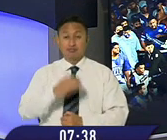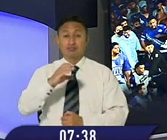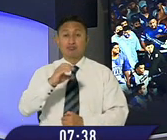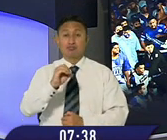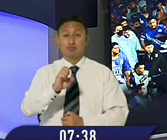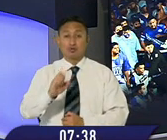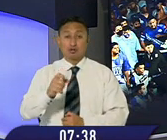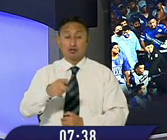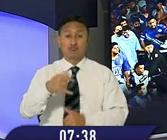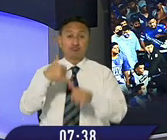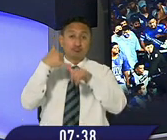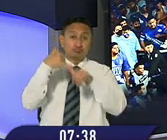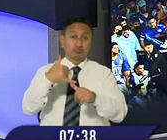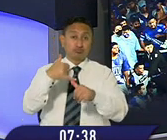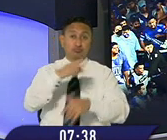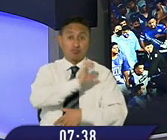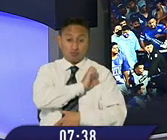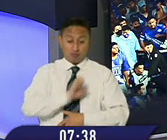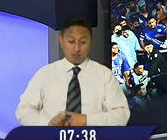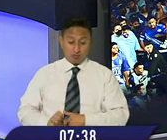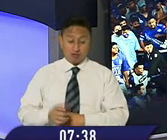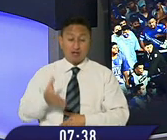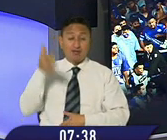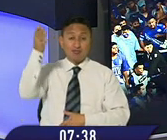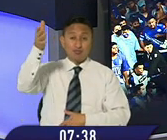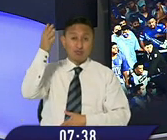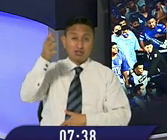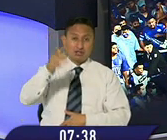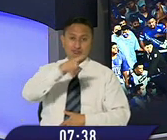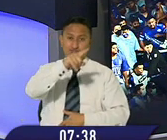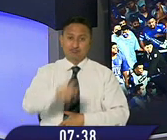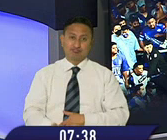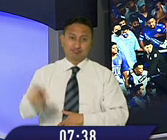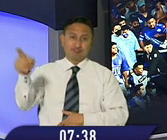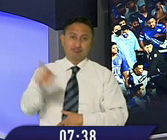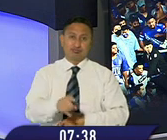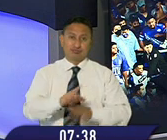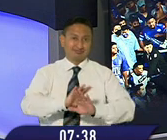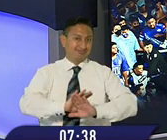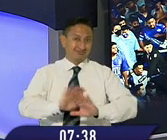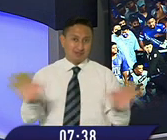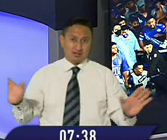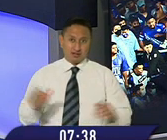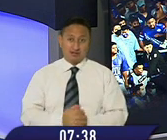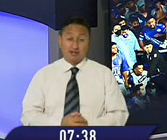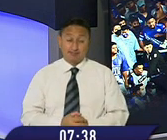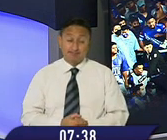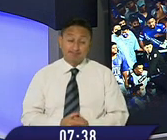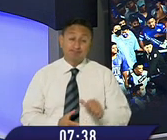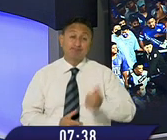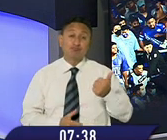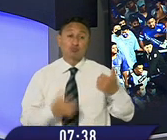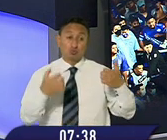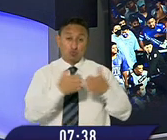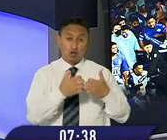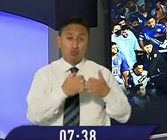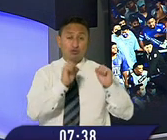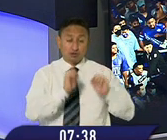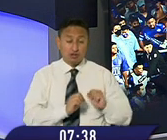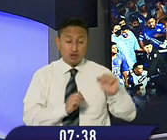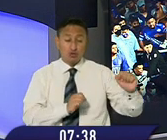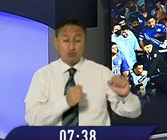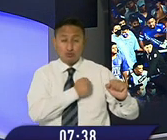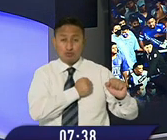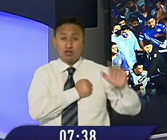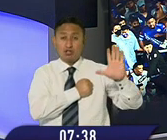Sport Emelec no podrá disputar los partidos presenciales de los aficionados. Los demás equipos podrán contar con el aforo